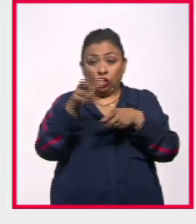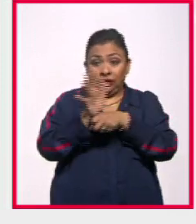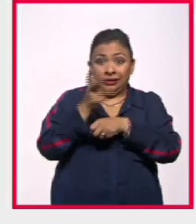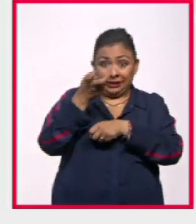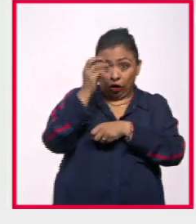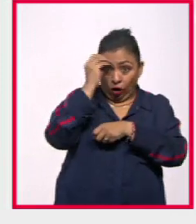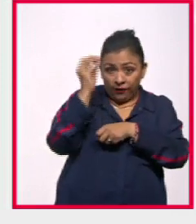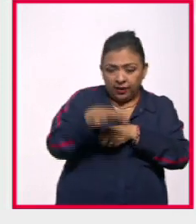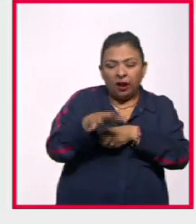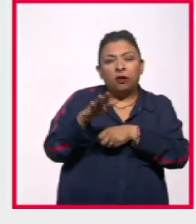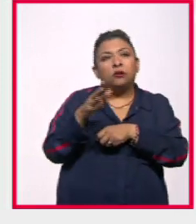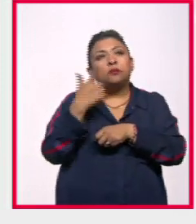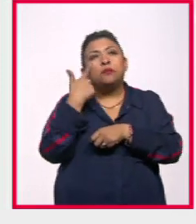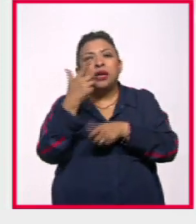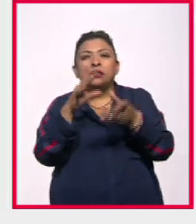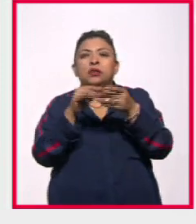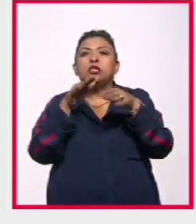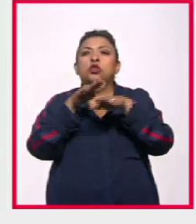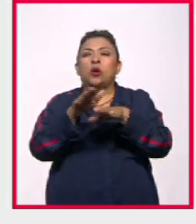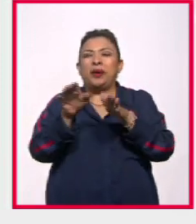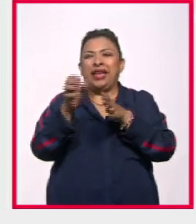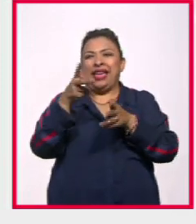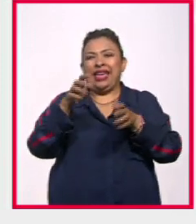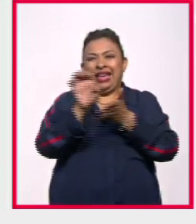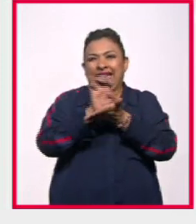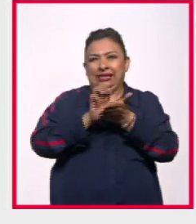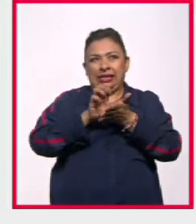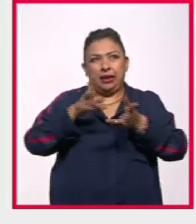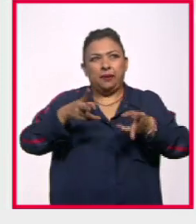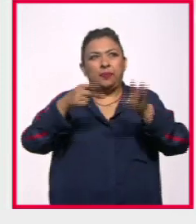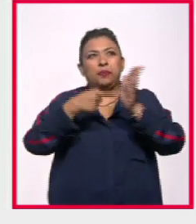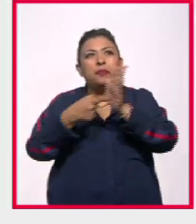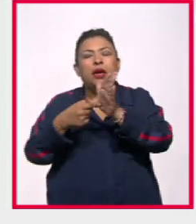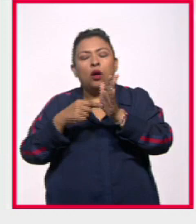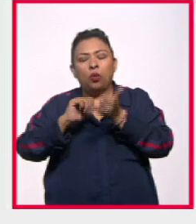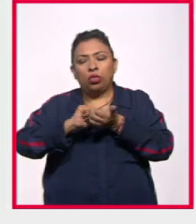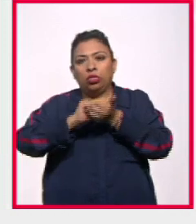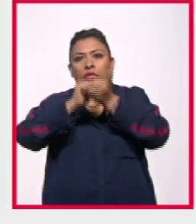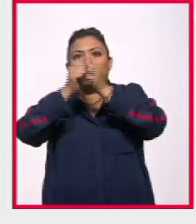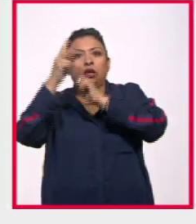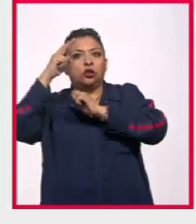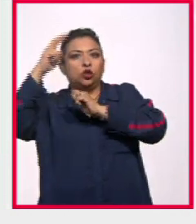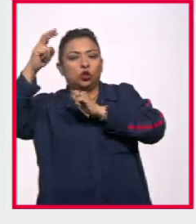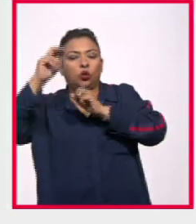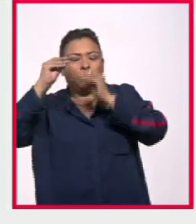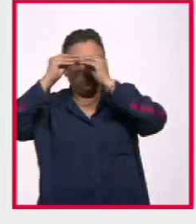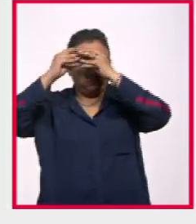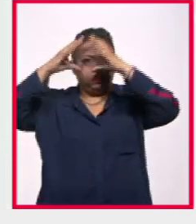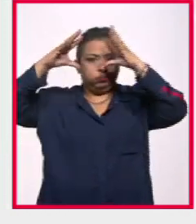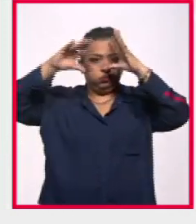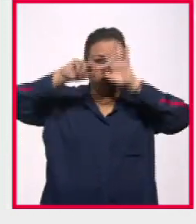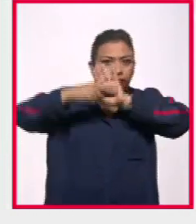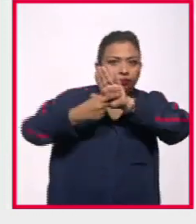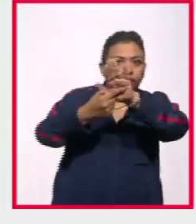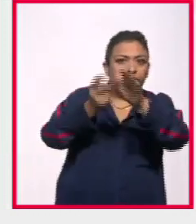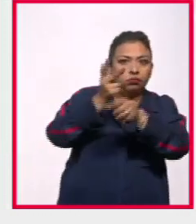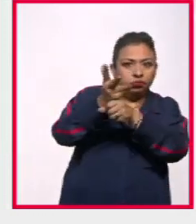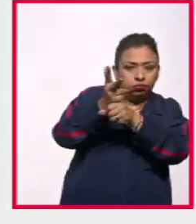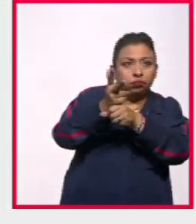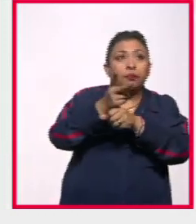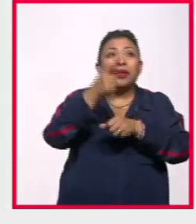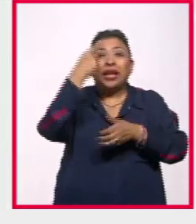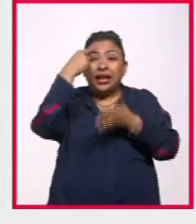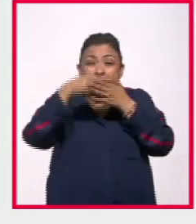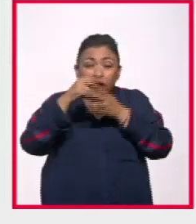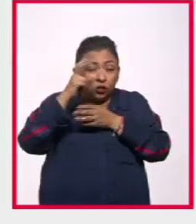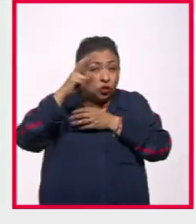Javier Espada comenta sobre una emblemática escena en donde se reproduce un sueño. Yo creo que es uno de los sueños más